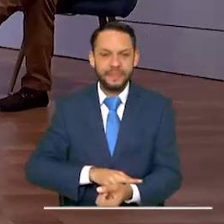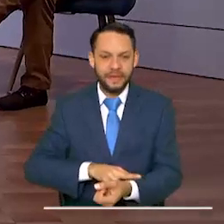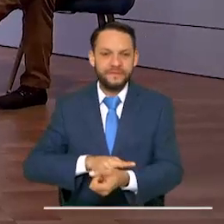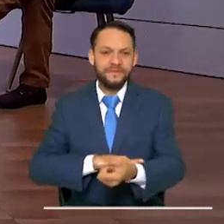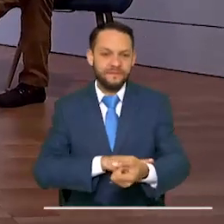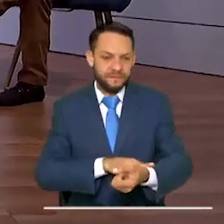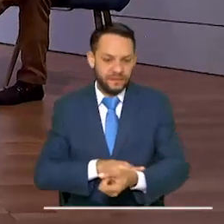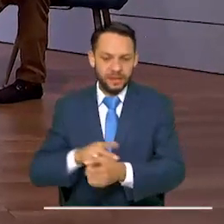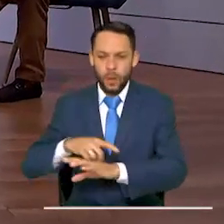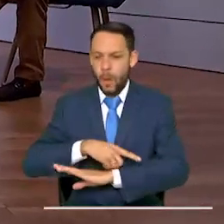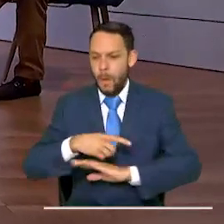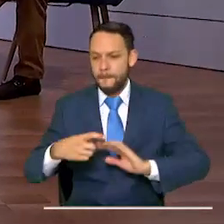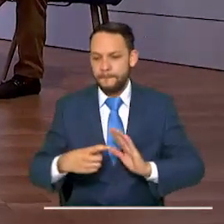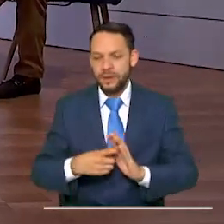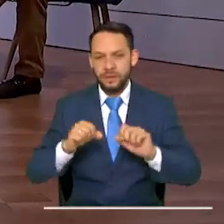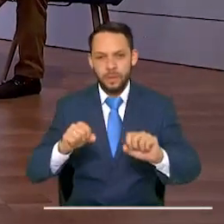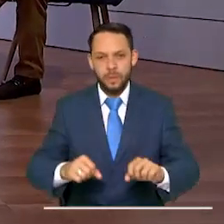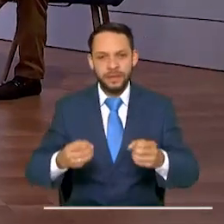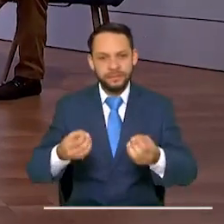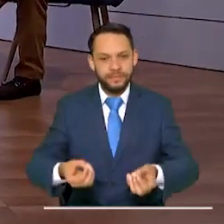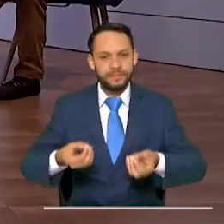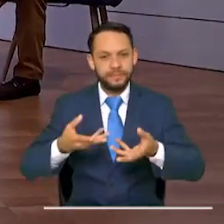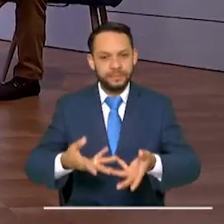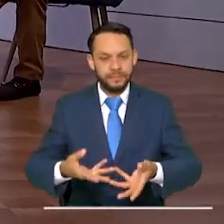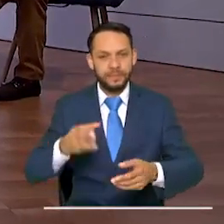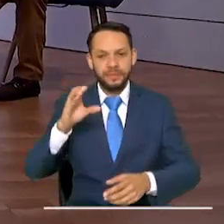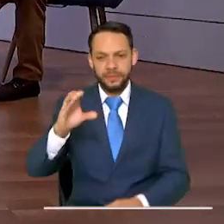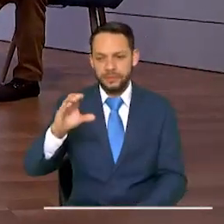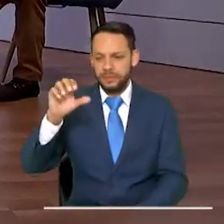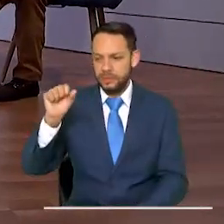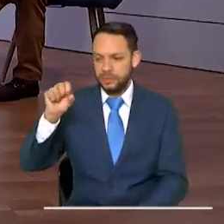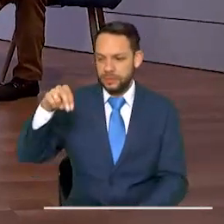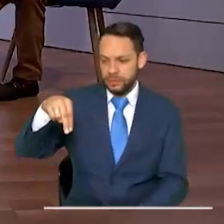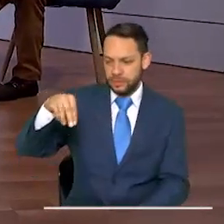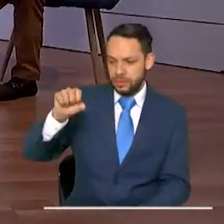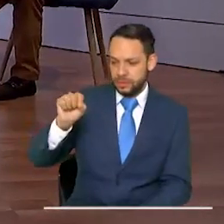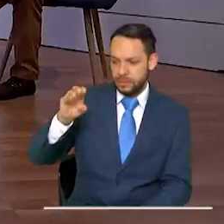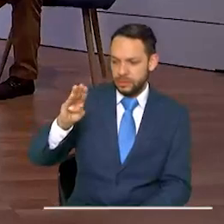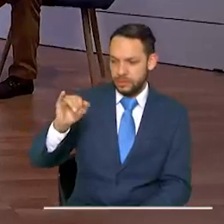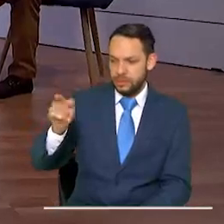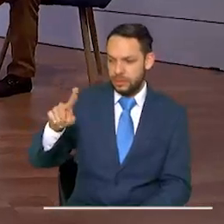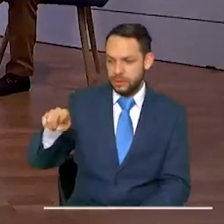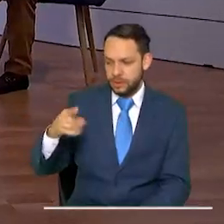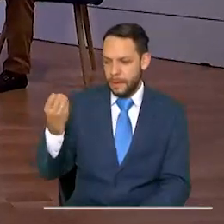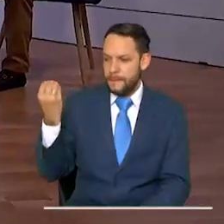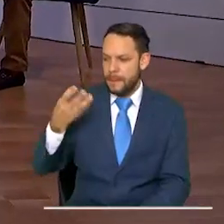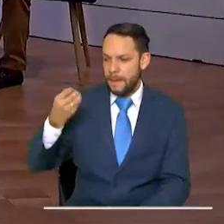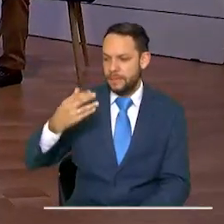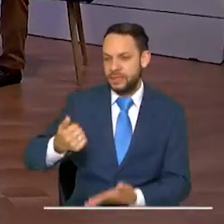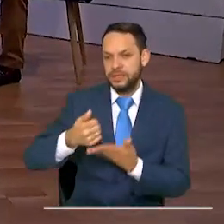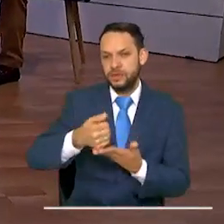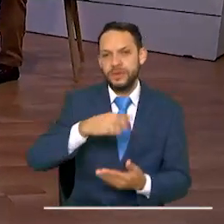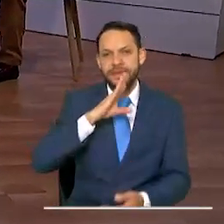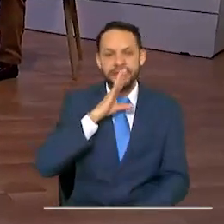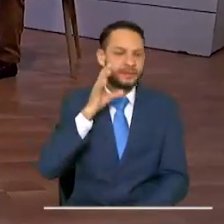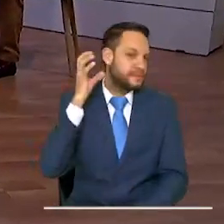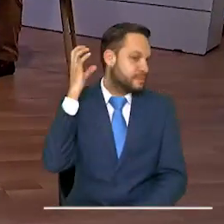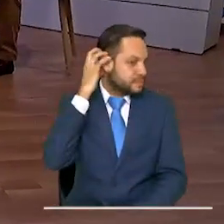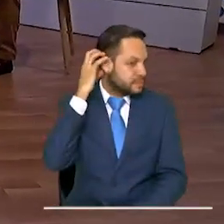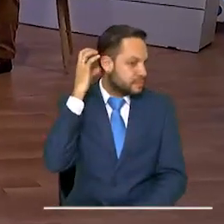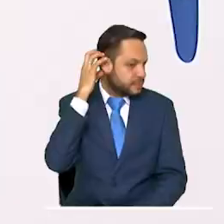ustedes entiendan algo, es que los cannabinoides hacen parte del funcionamiento del cerebro.